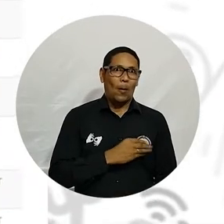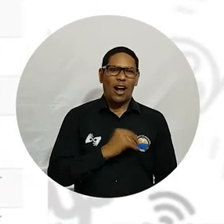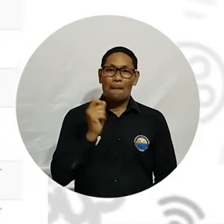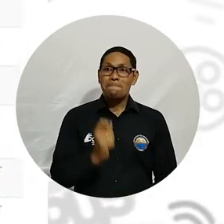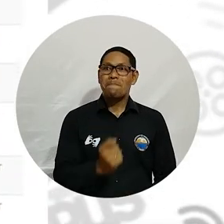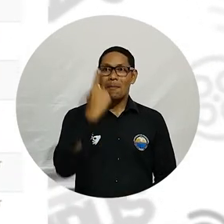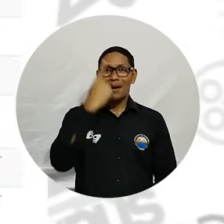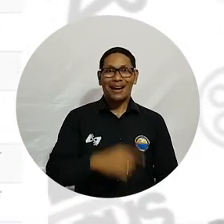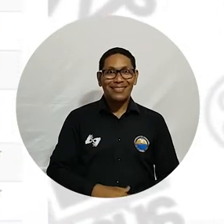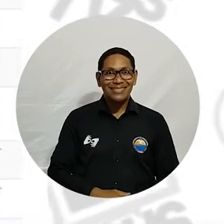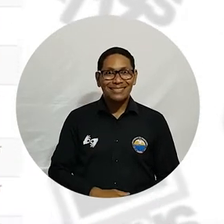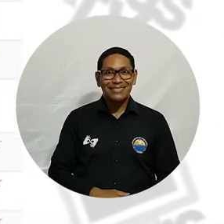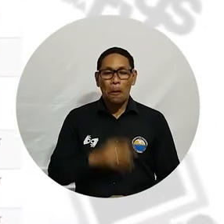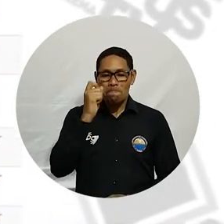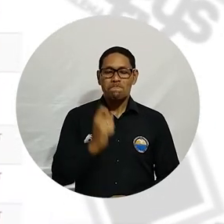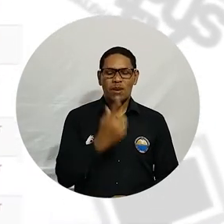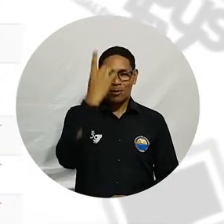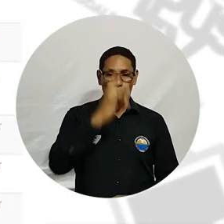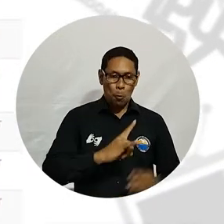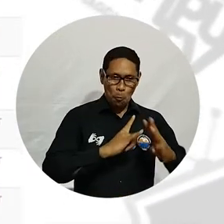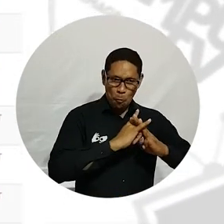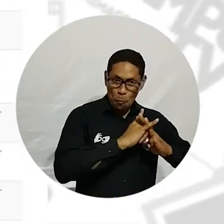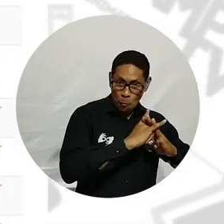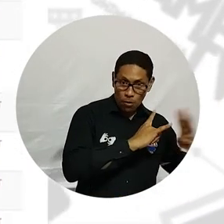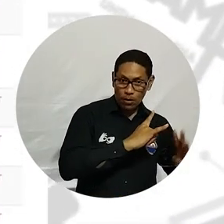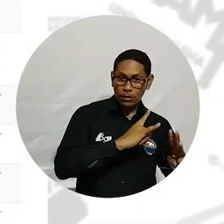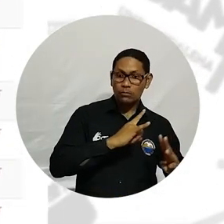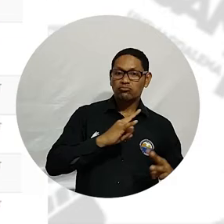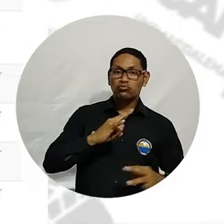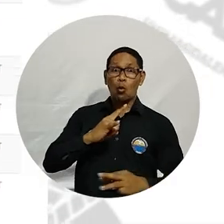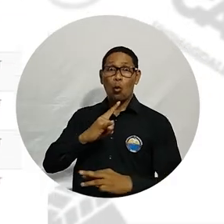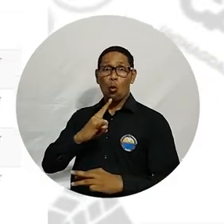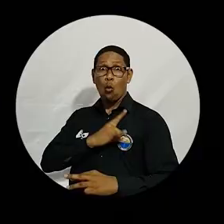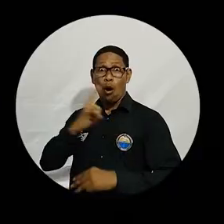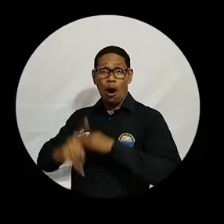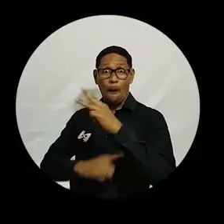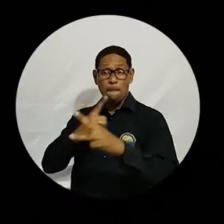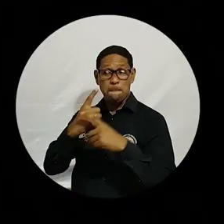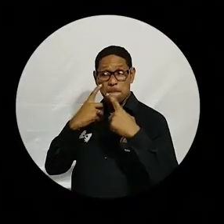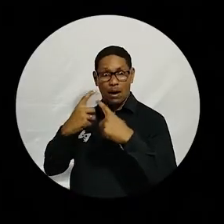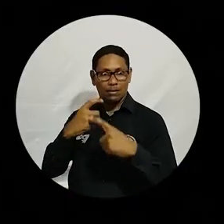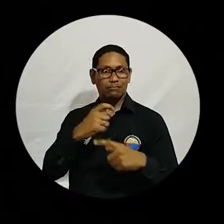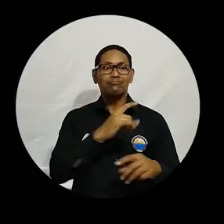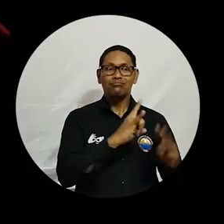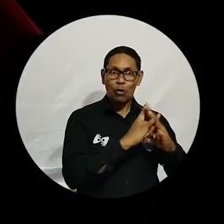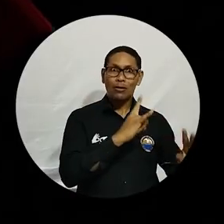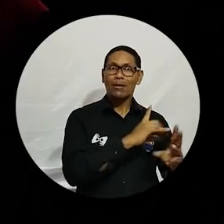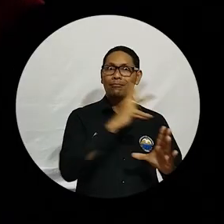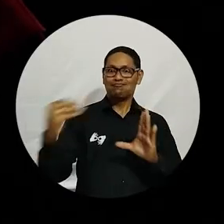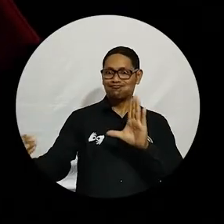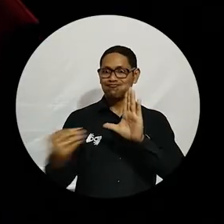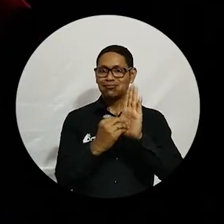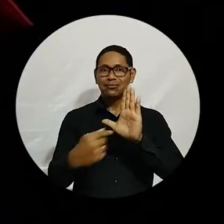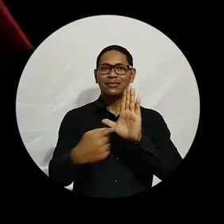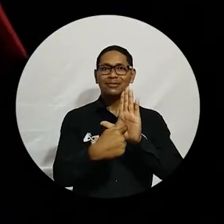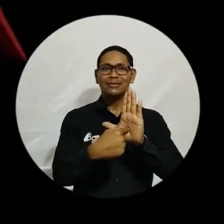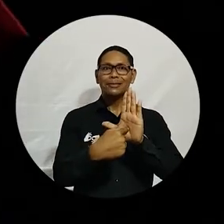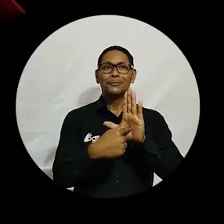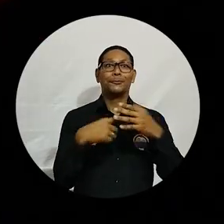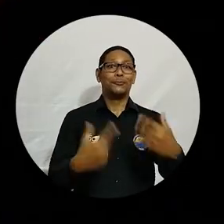institución ingrese a estar entre las mejores del mundo. Lo cierto es que esta es